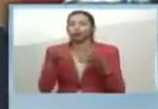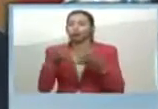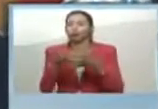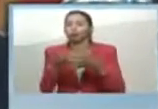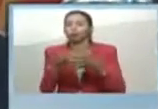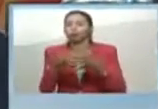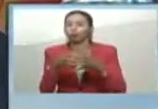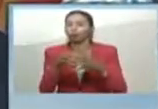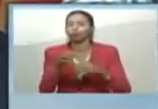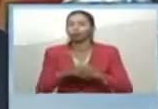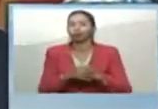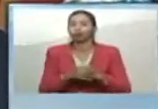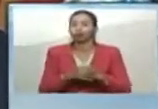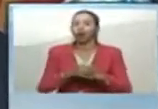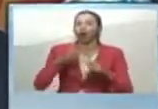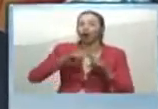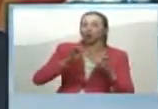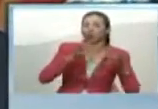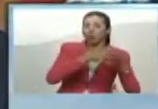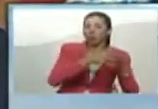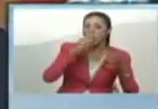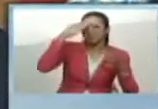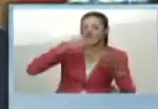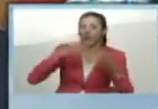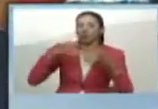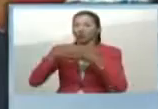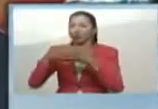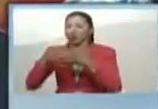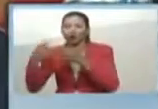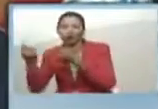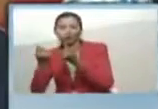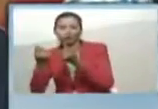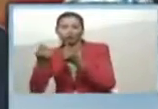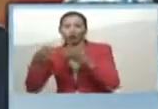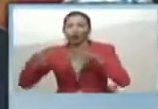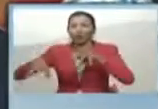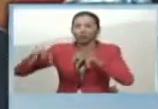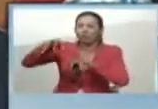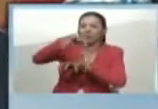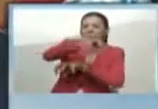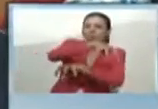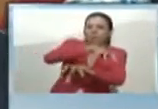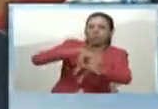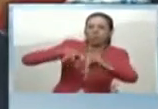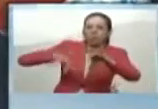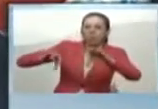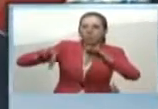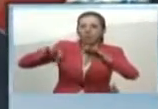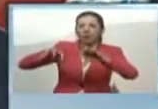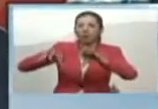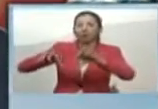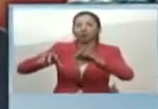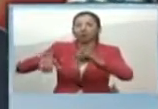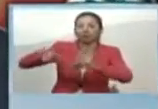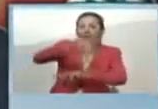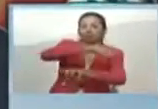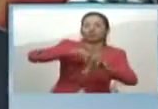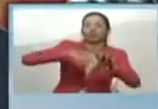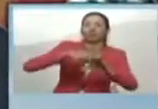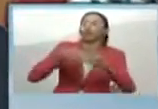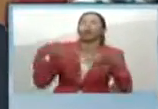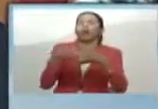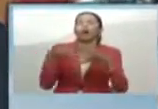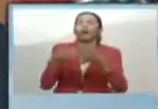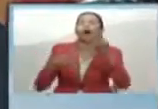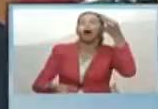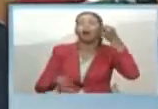por otras élites militares, económicas, en un cenáculo, algo así como que se la pudieron haber dado a un bufete de